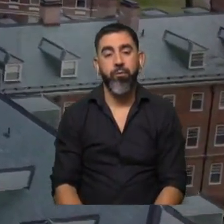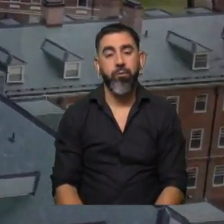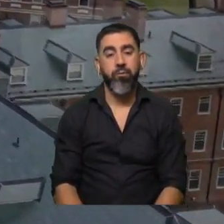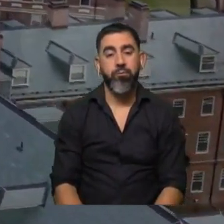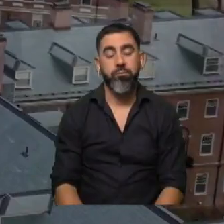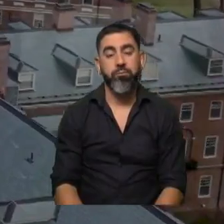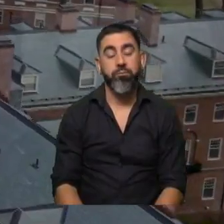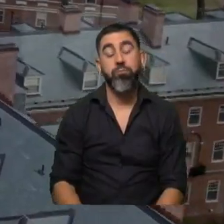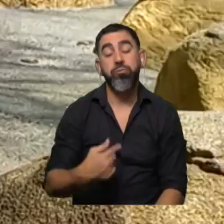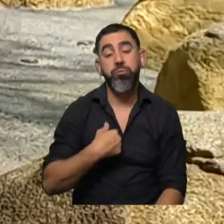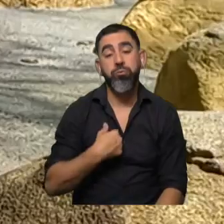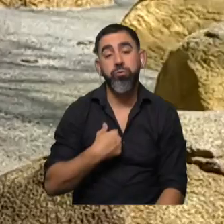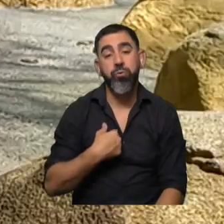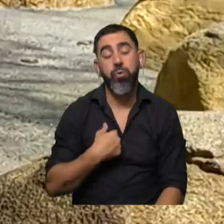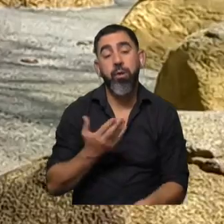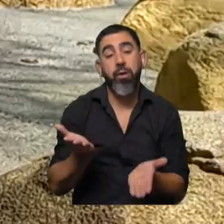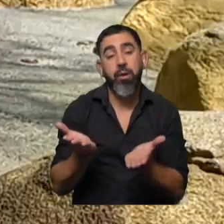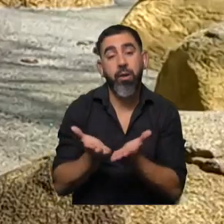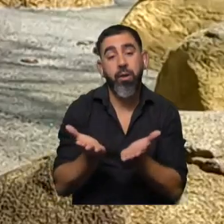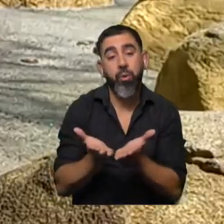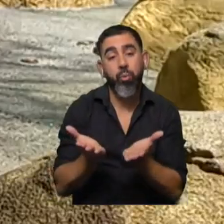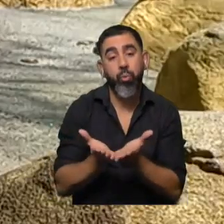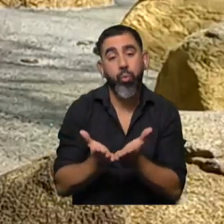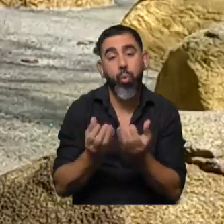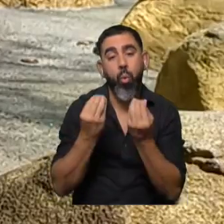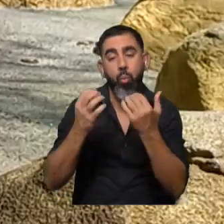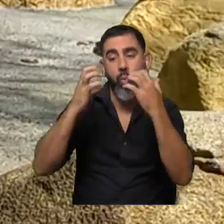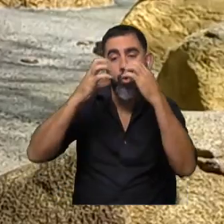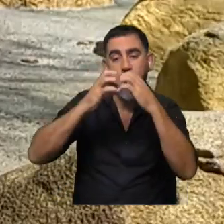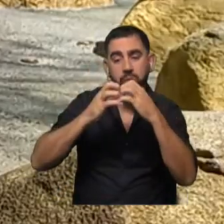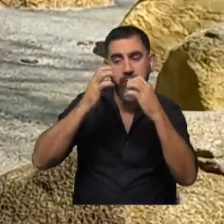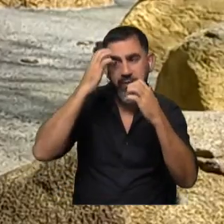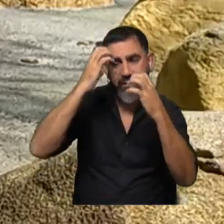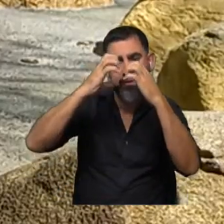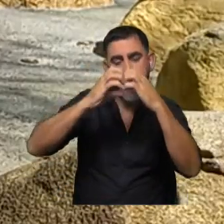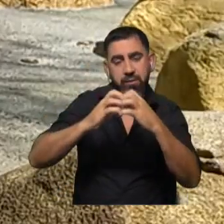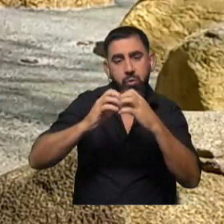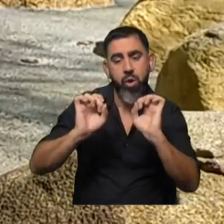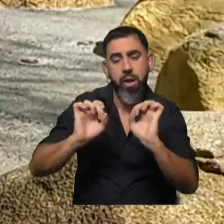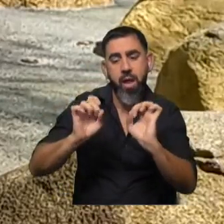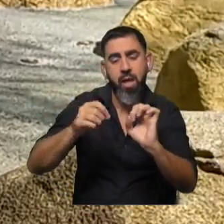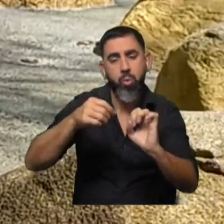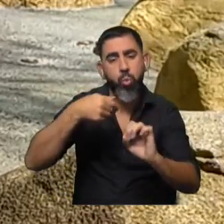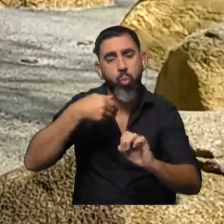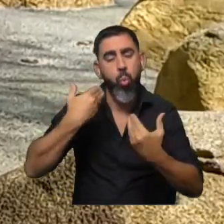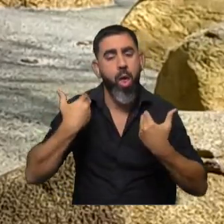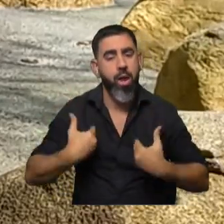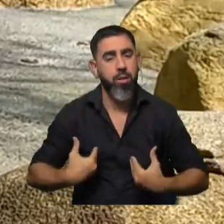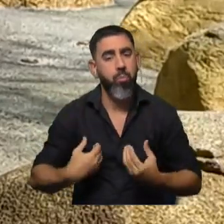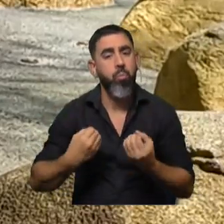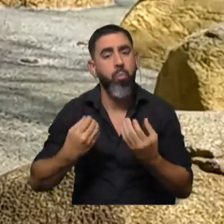Yo lo que intento es estudiar cómo el cerebro hace comportamientos naturales. ¿Por qué comportamientos naturales? Porque